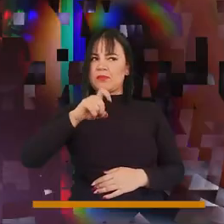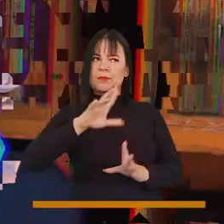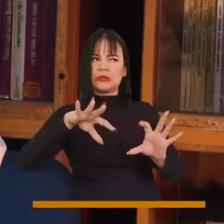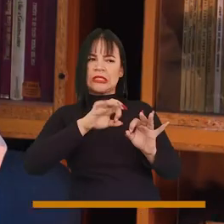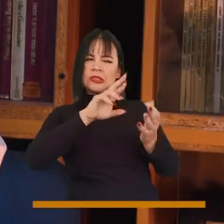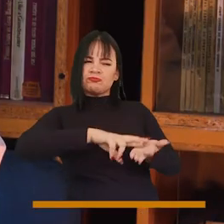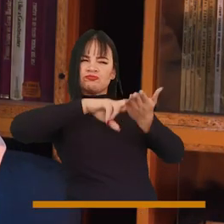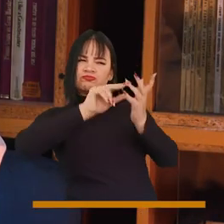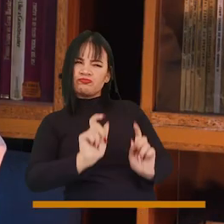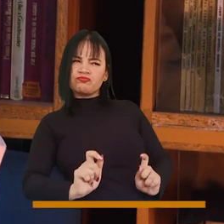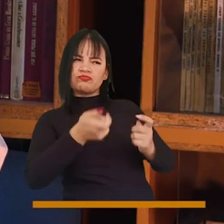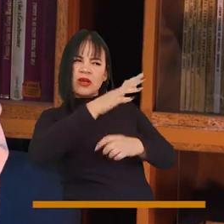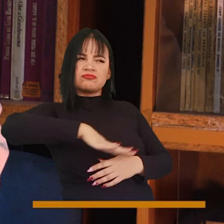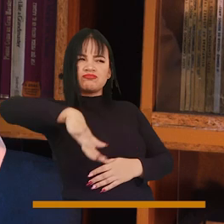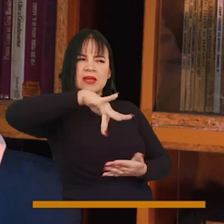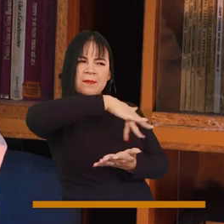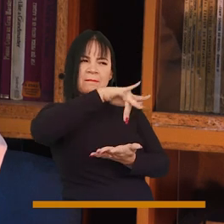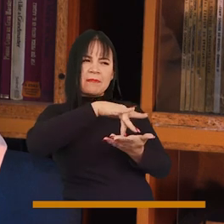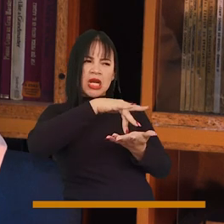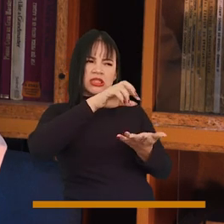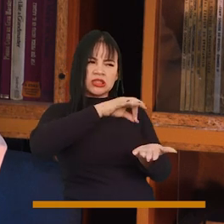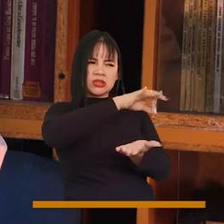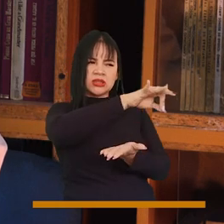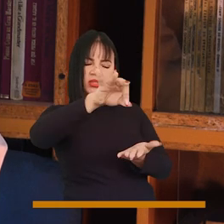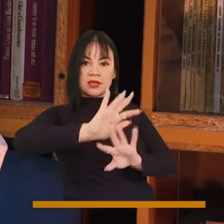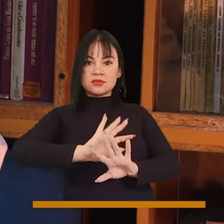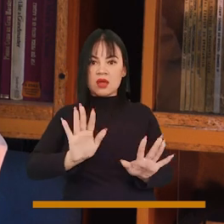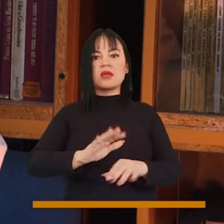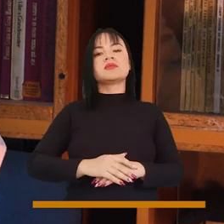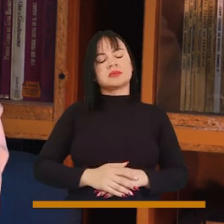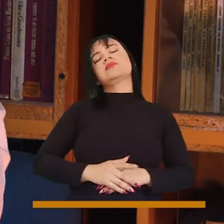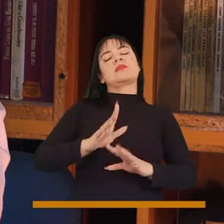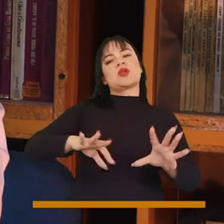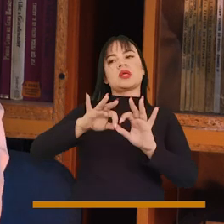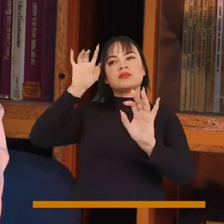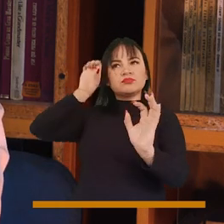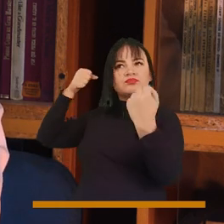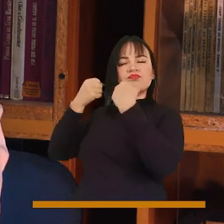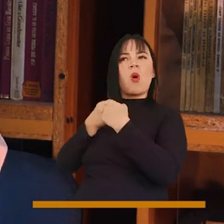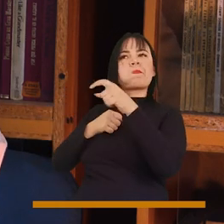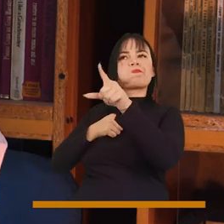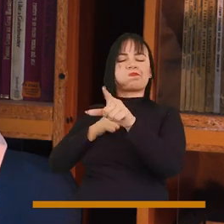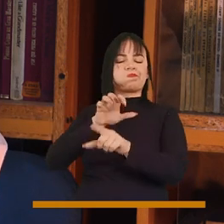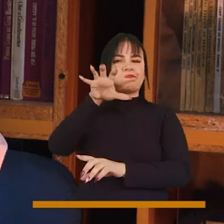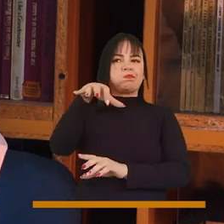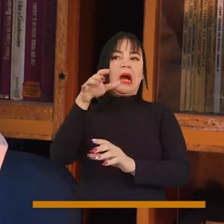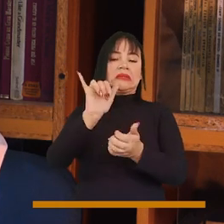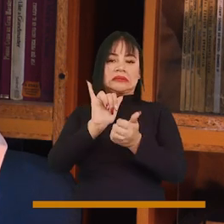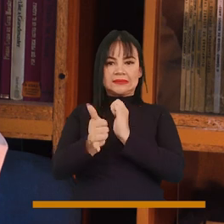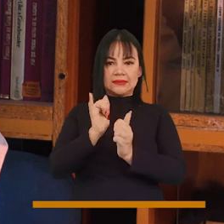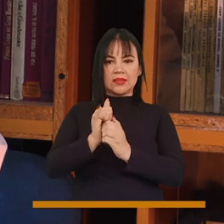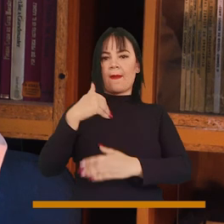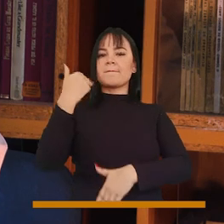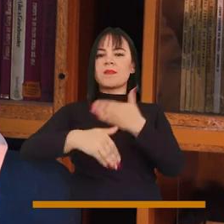Aparte de salvar el Parque del Ajedrez, nuestra gestión no se ha limitado ahí. Es por eso que hemos trabajado articuladamente con el Inder de